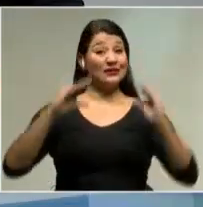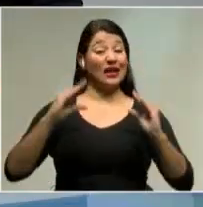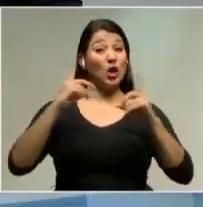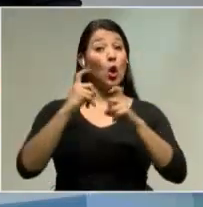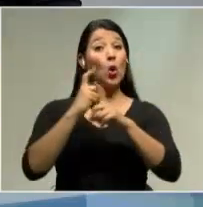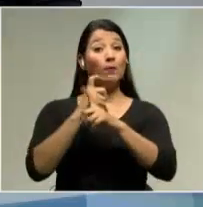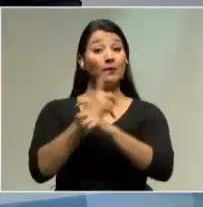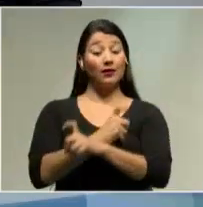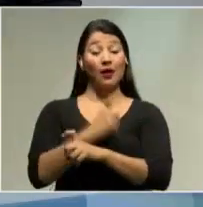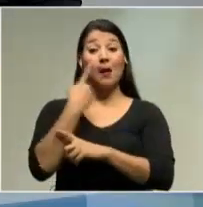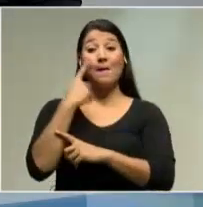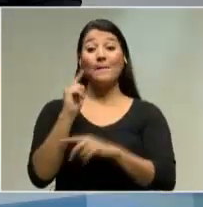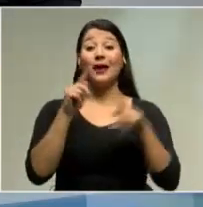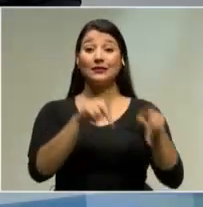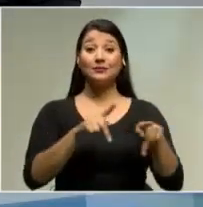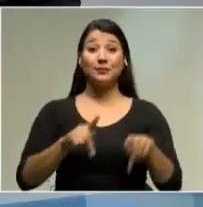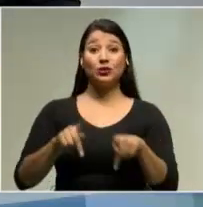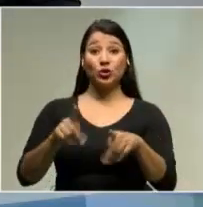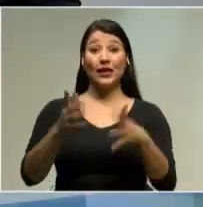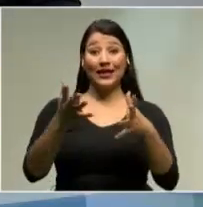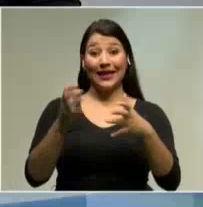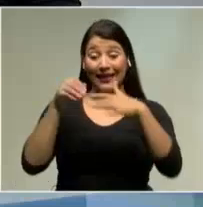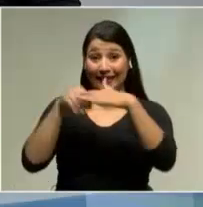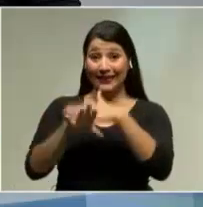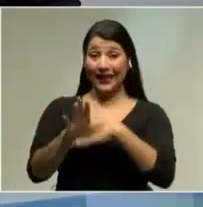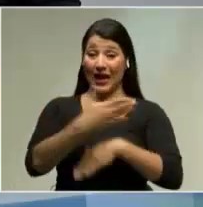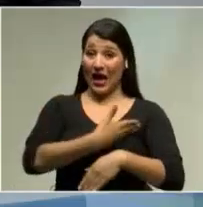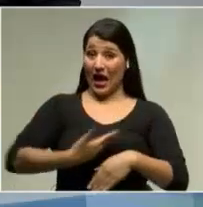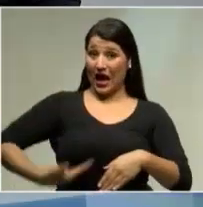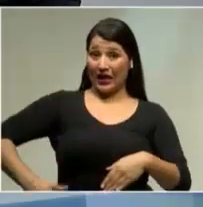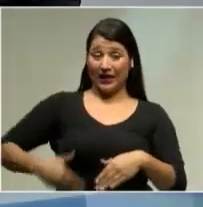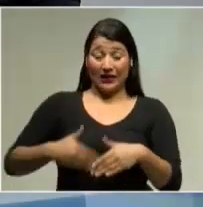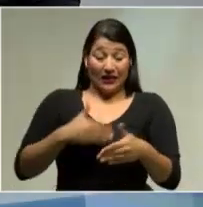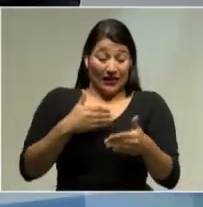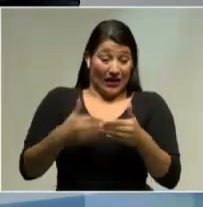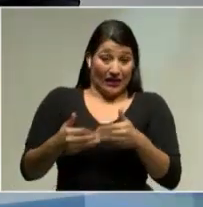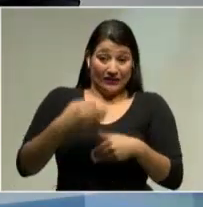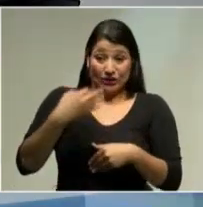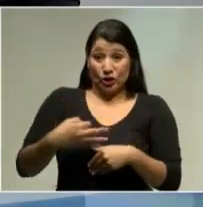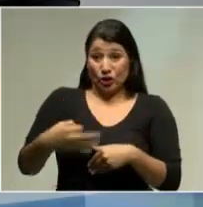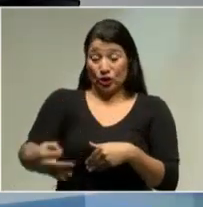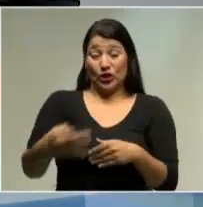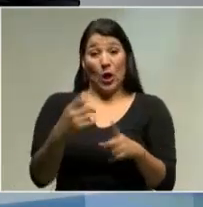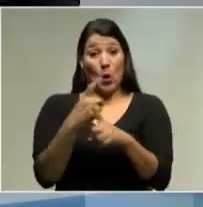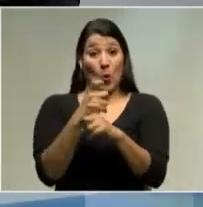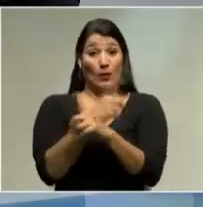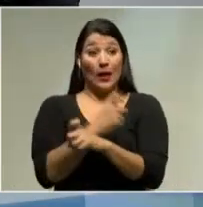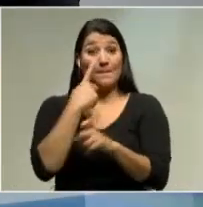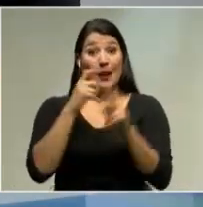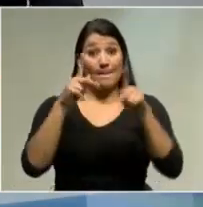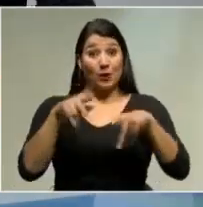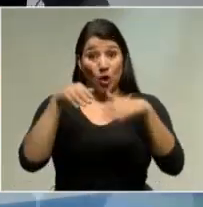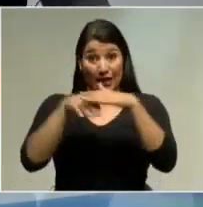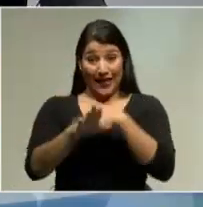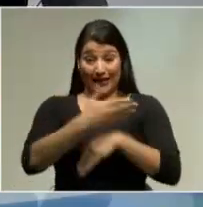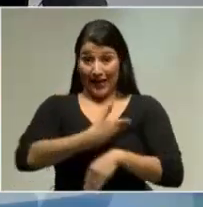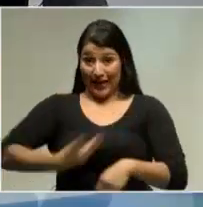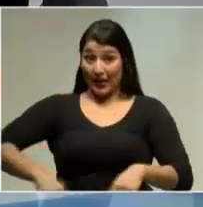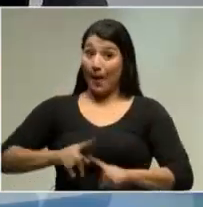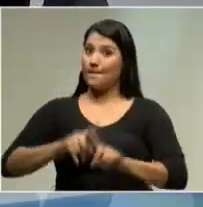para quienes ingresan a Heredia. Casi todos los días son complicados para quien ingresa a Heredia, pero